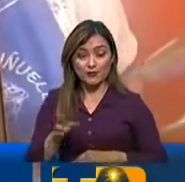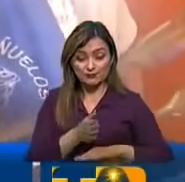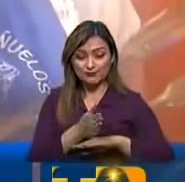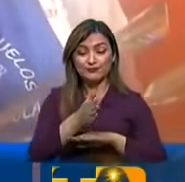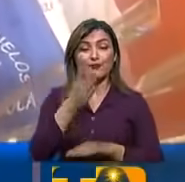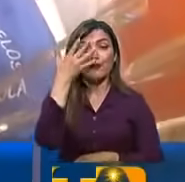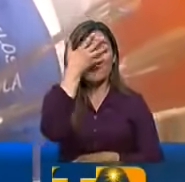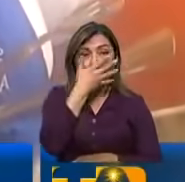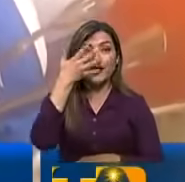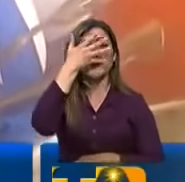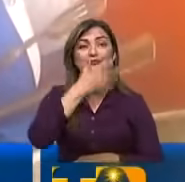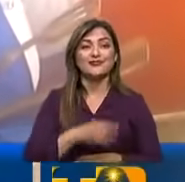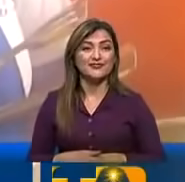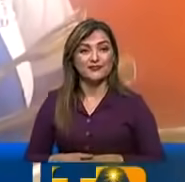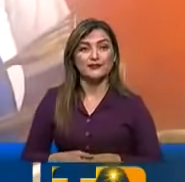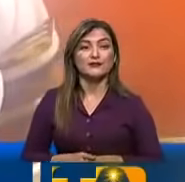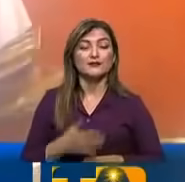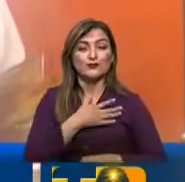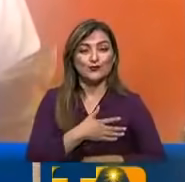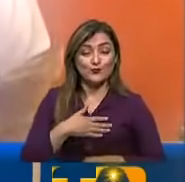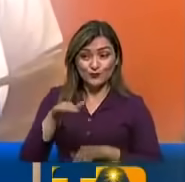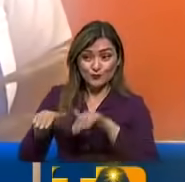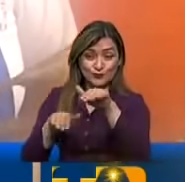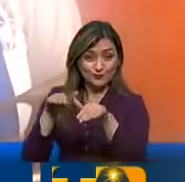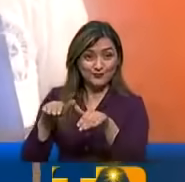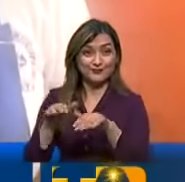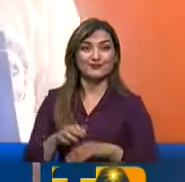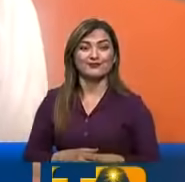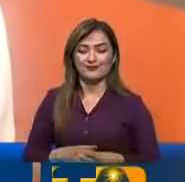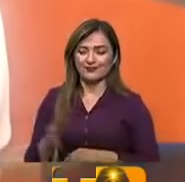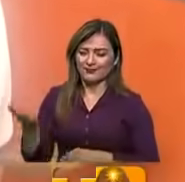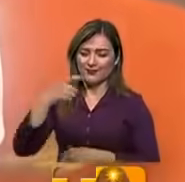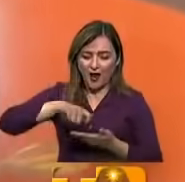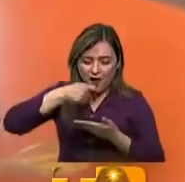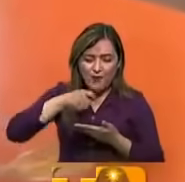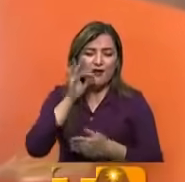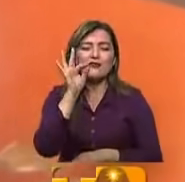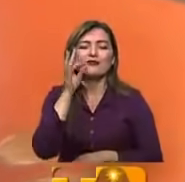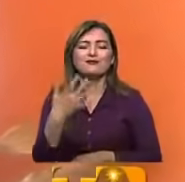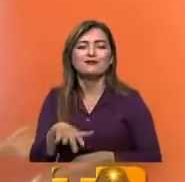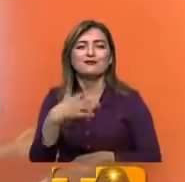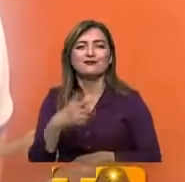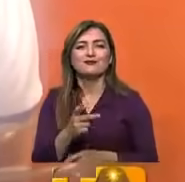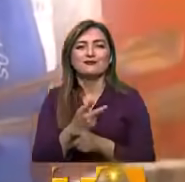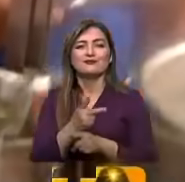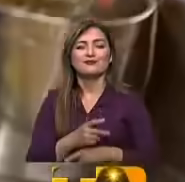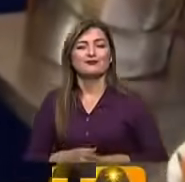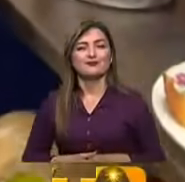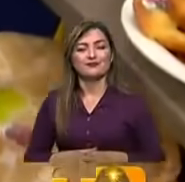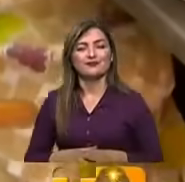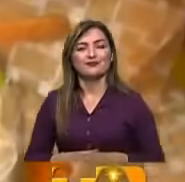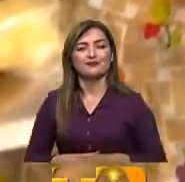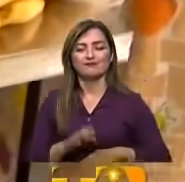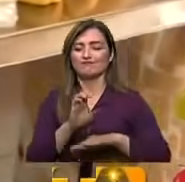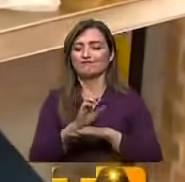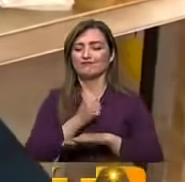Esmeraldas. Por favor, que vengan a degustar este delicioso producto hecho aquí